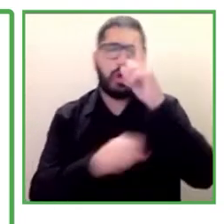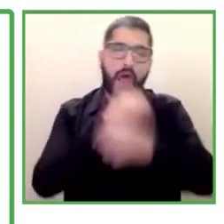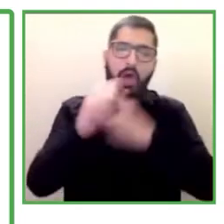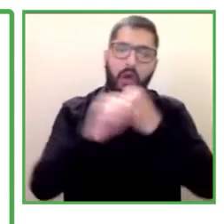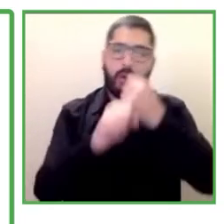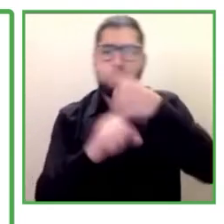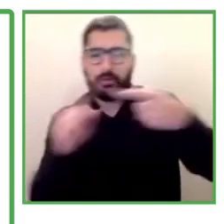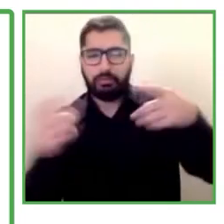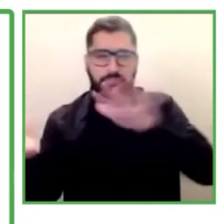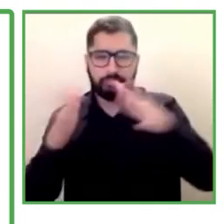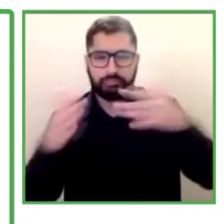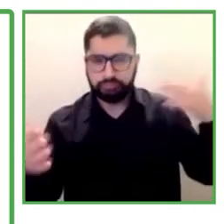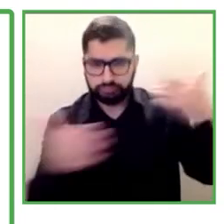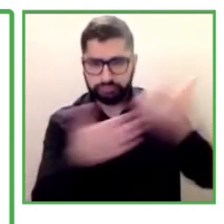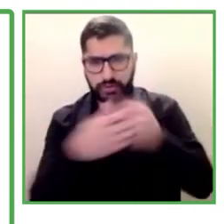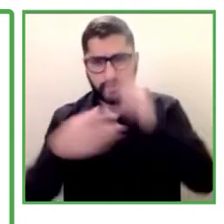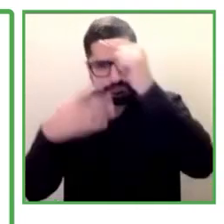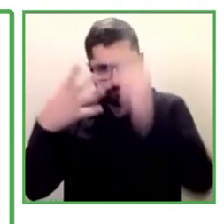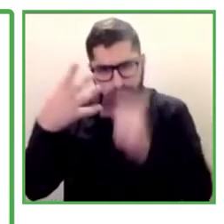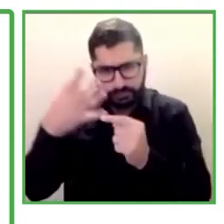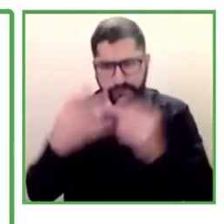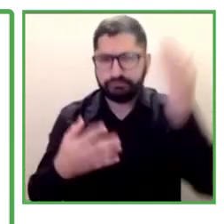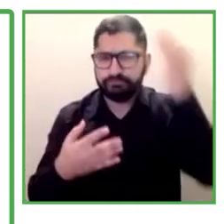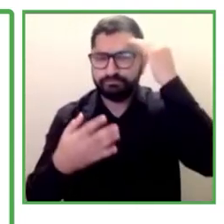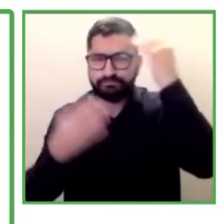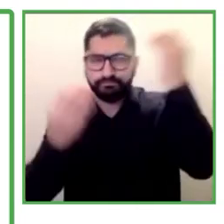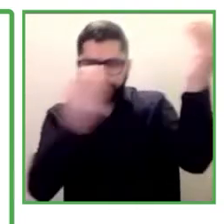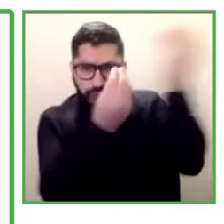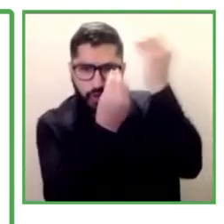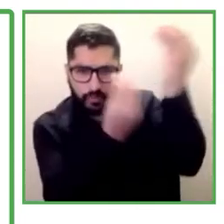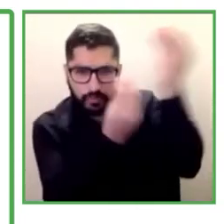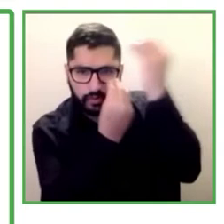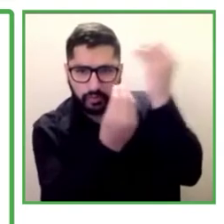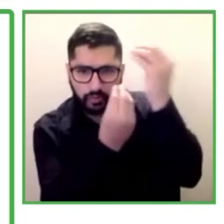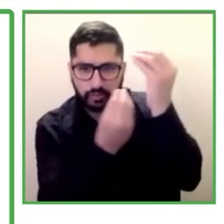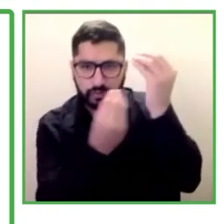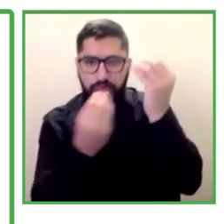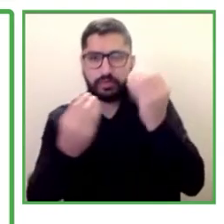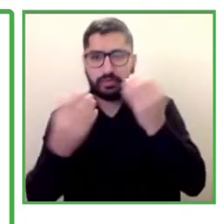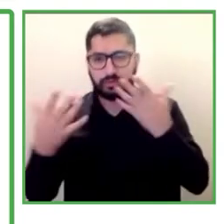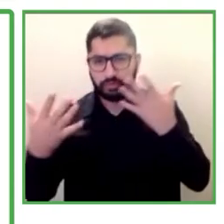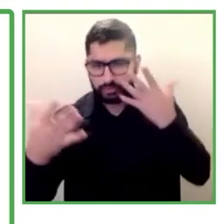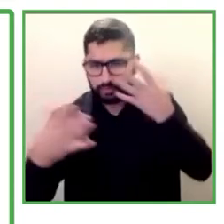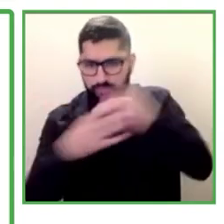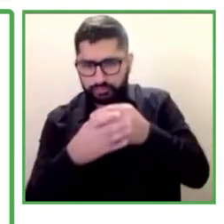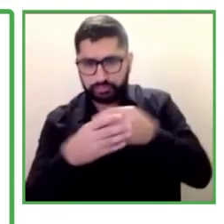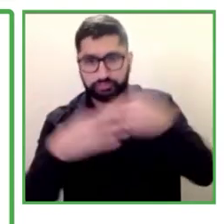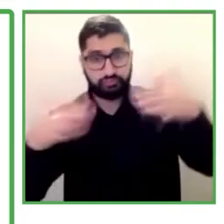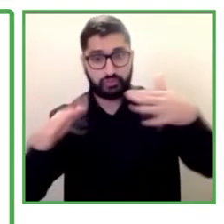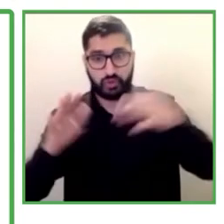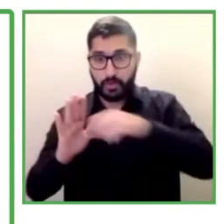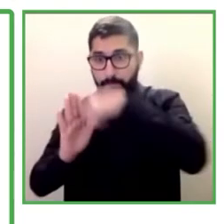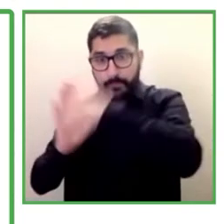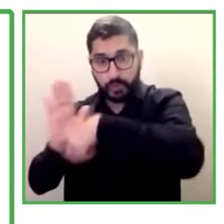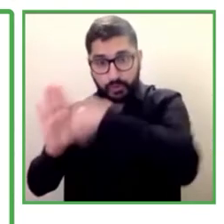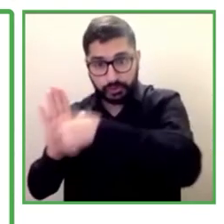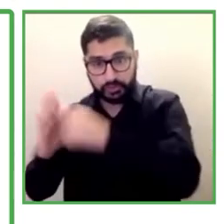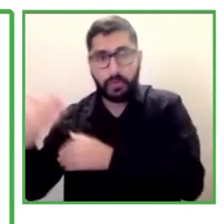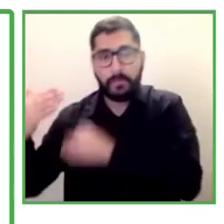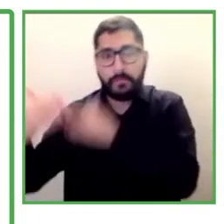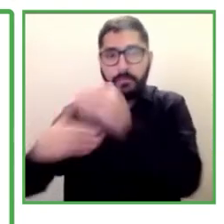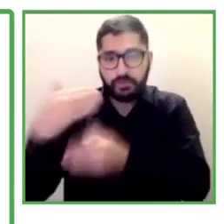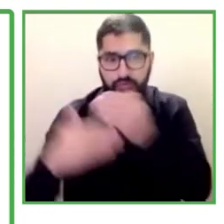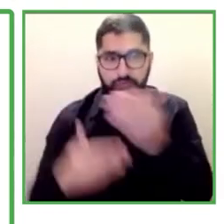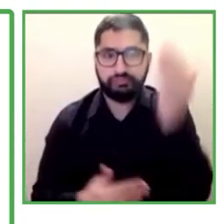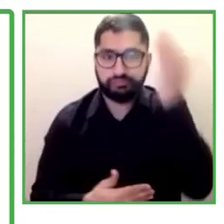todavía de cara al último año del proyecto estamos en proceso de aprendizaje. Entonces, lo primero es que lo